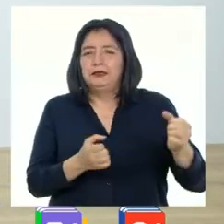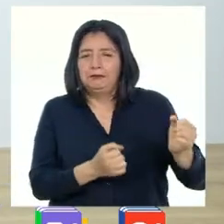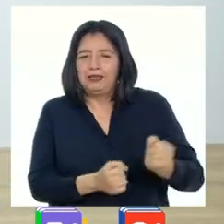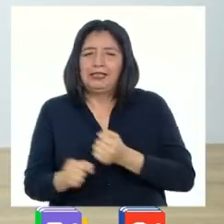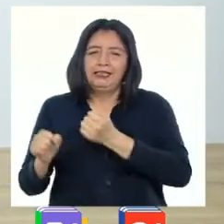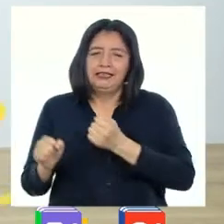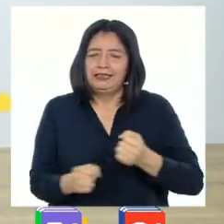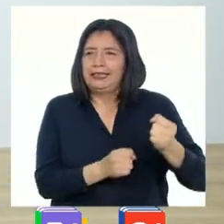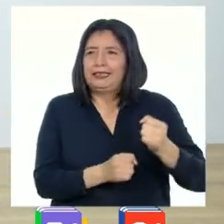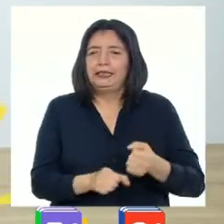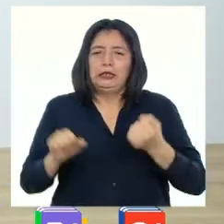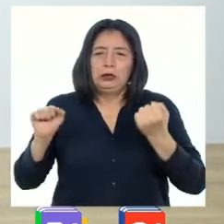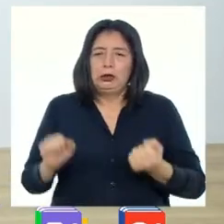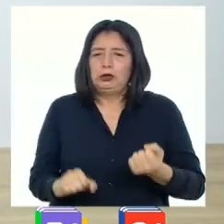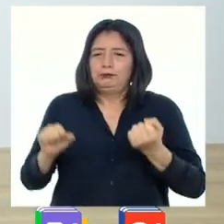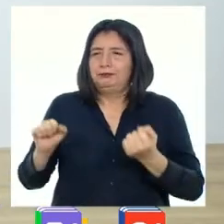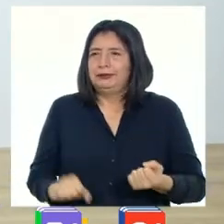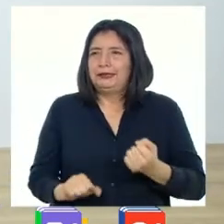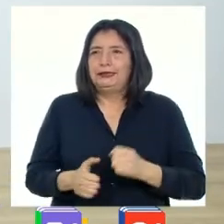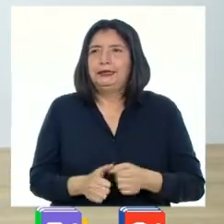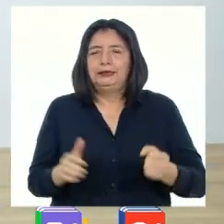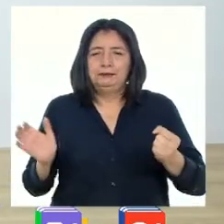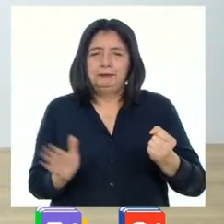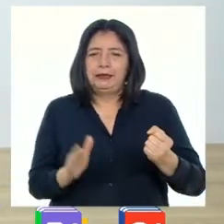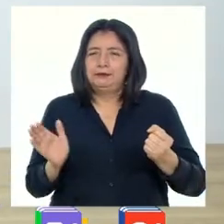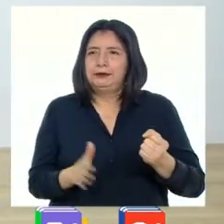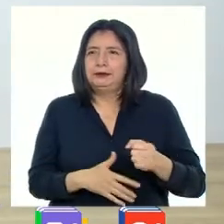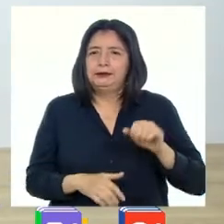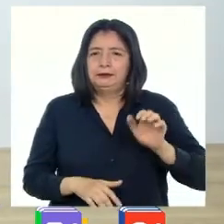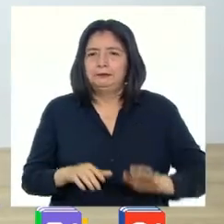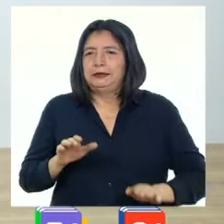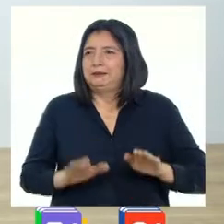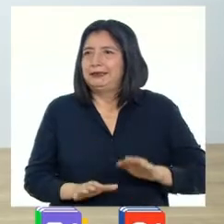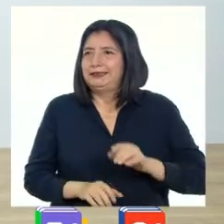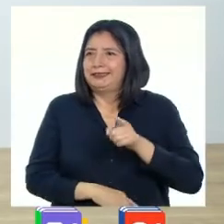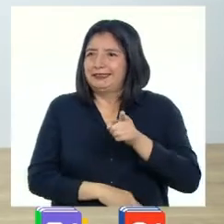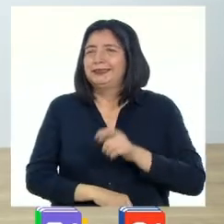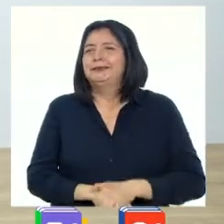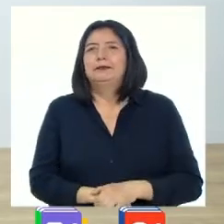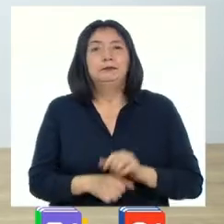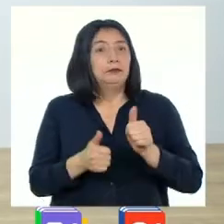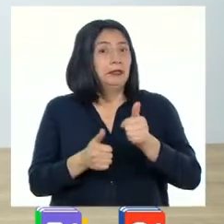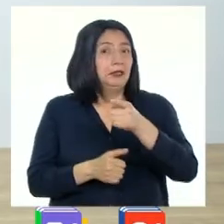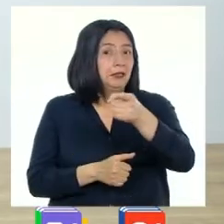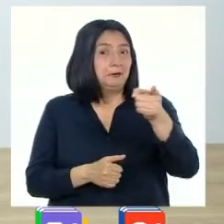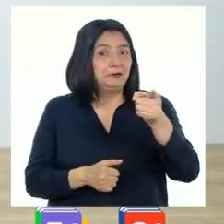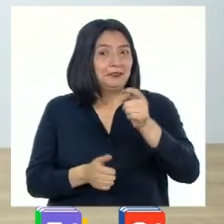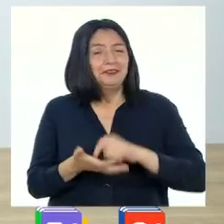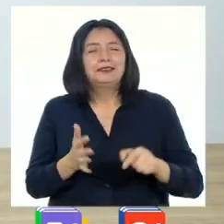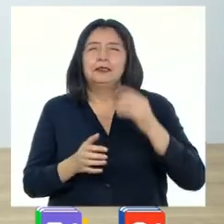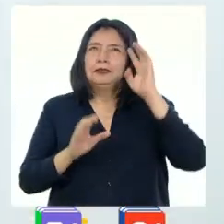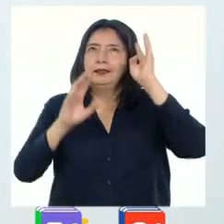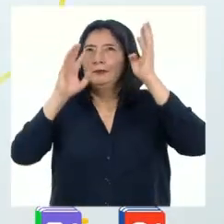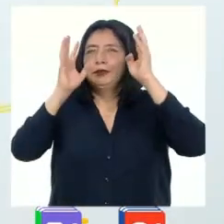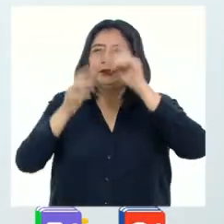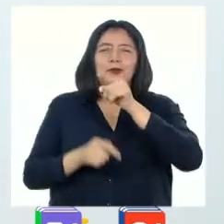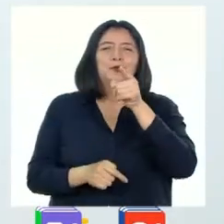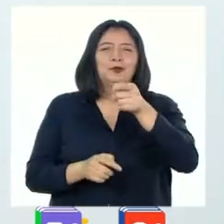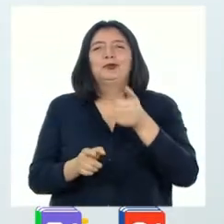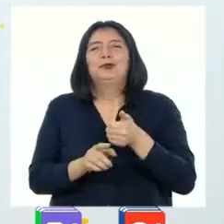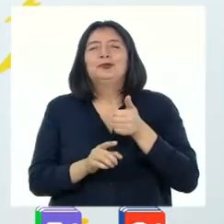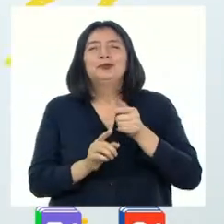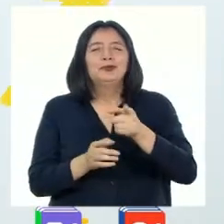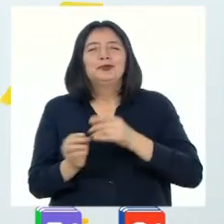barrer, golpear, pegar aquí y la pisada de los pies. Ahora les reto a que creen su propia